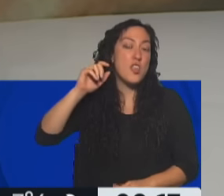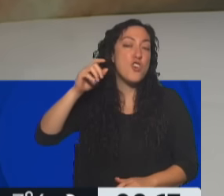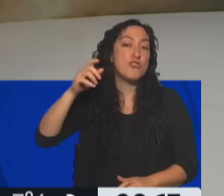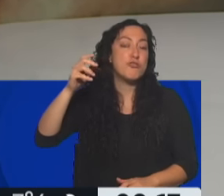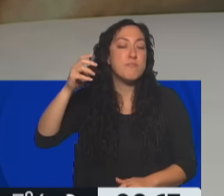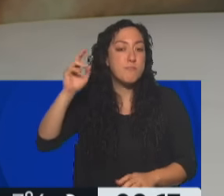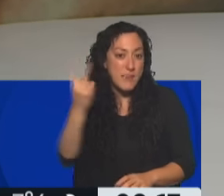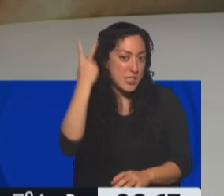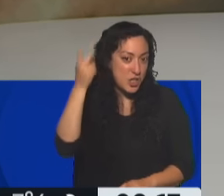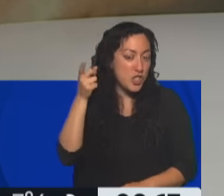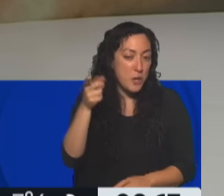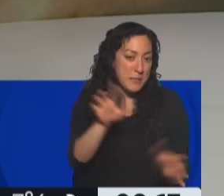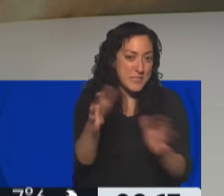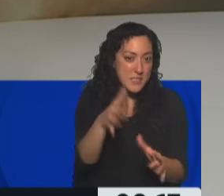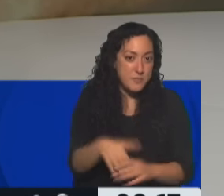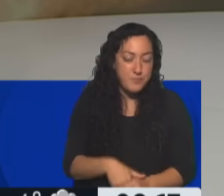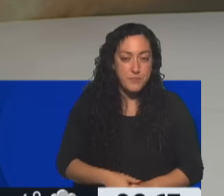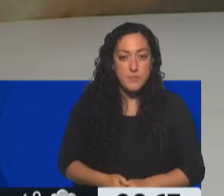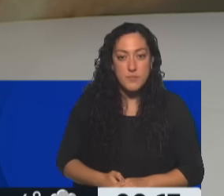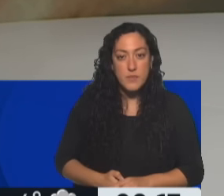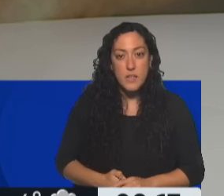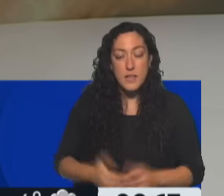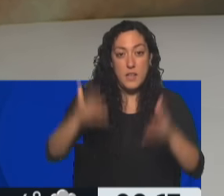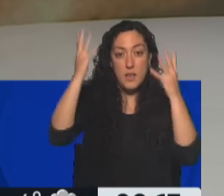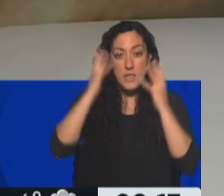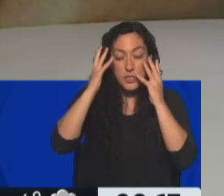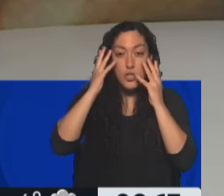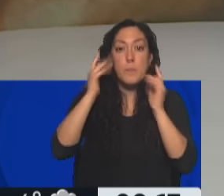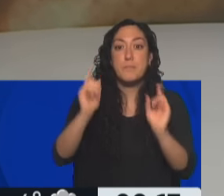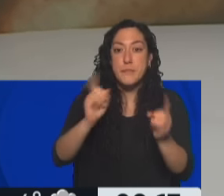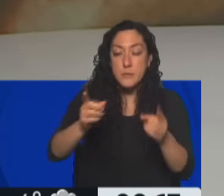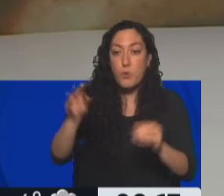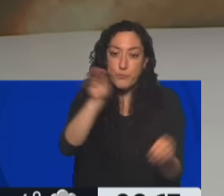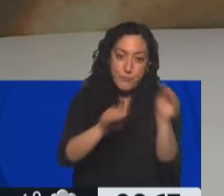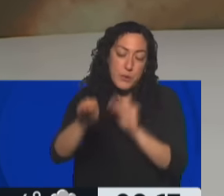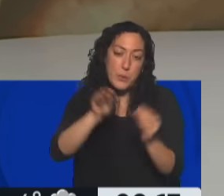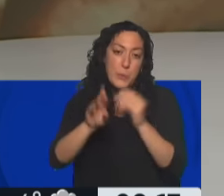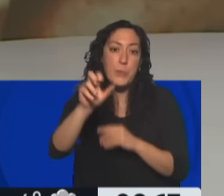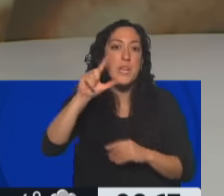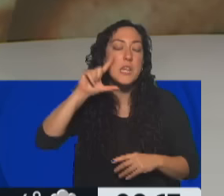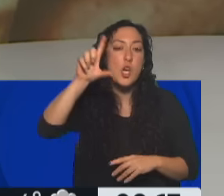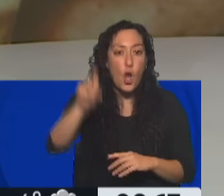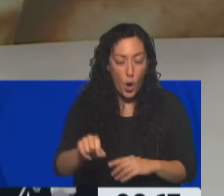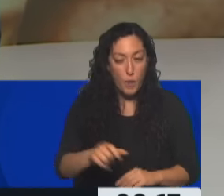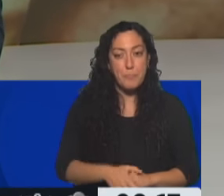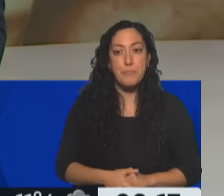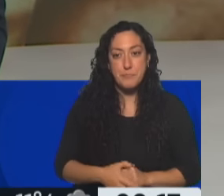que justamente el Lole, miren, el mismo casco, lo diseñó Luis Brico,